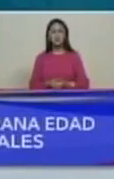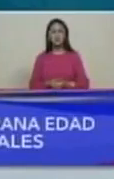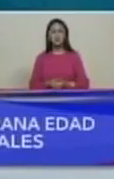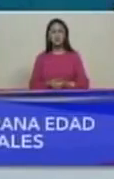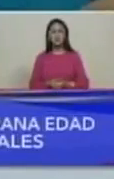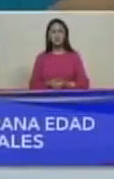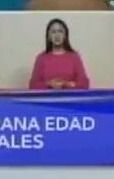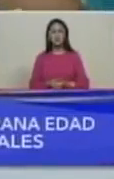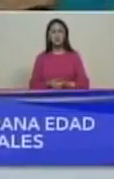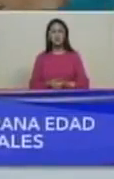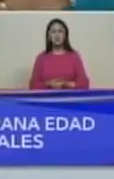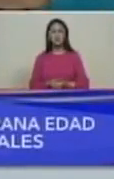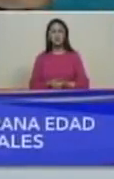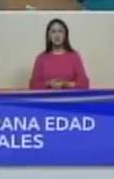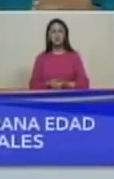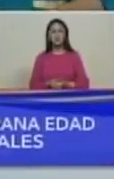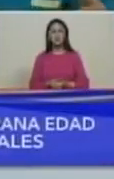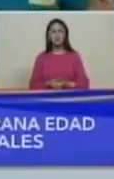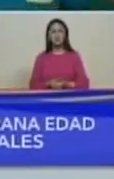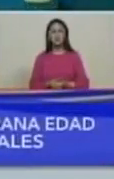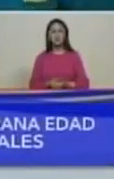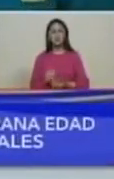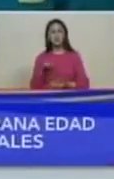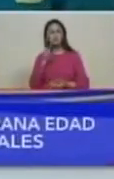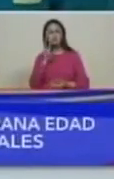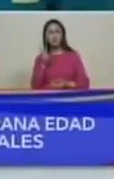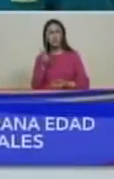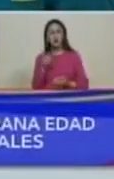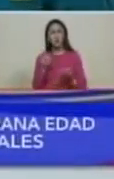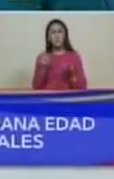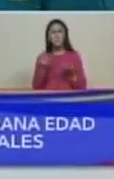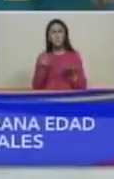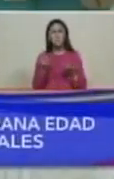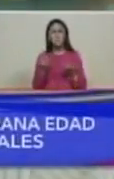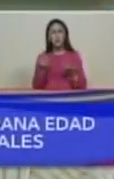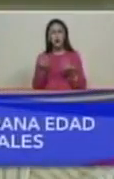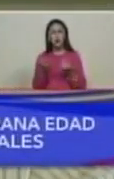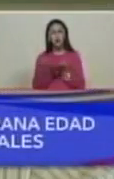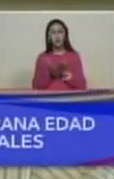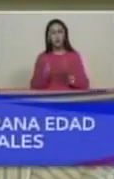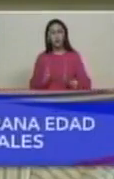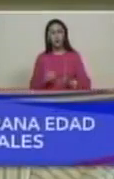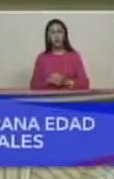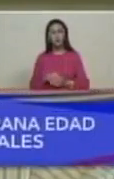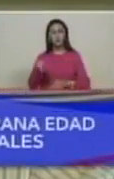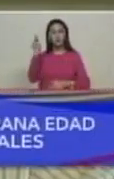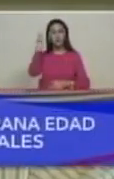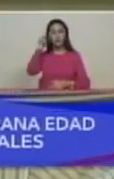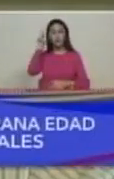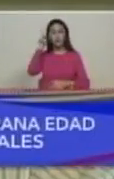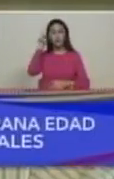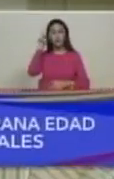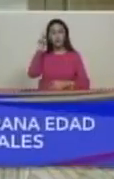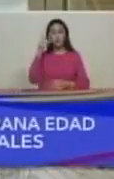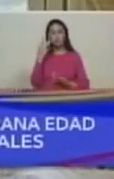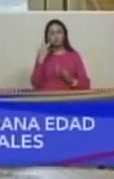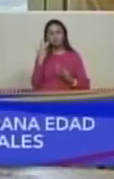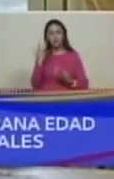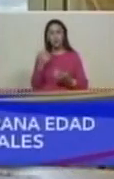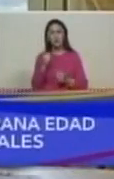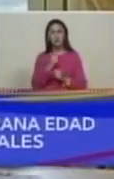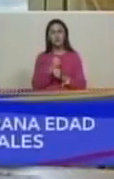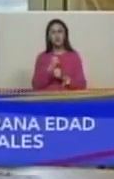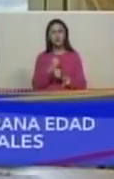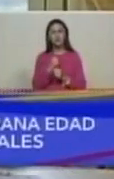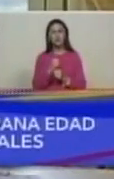conucos. Quiero ver florecer de las manos de los estudiantes, de los profesores. Quiero ver florecer el